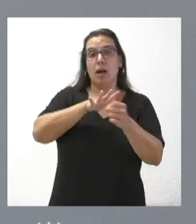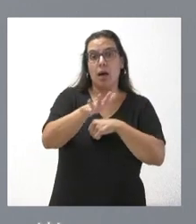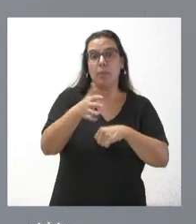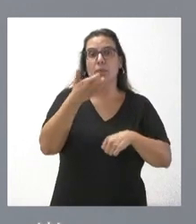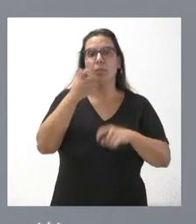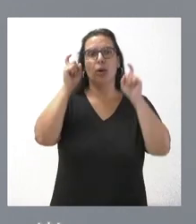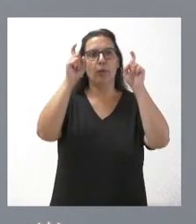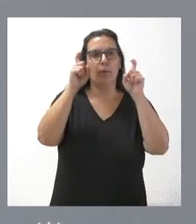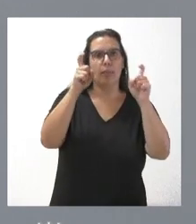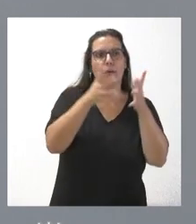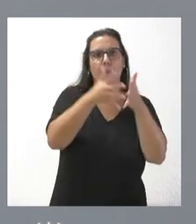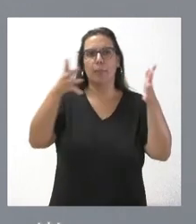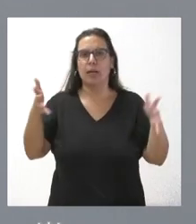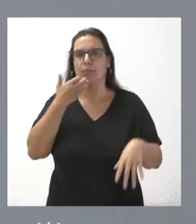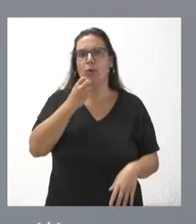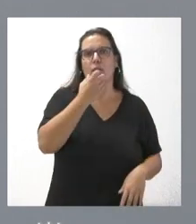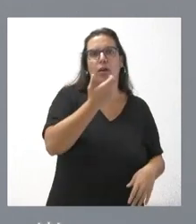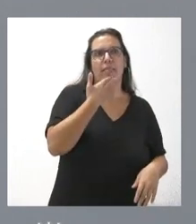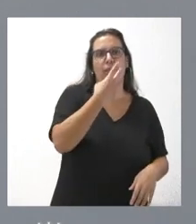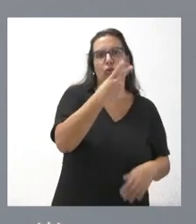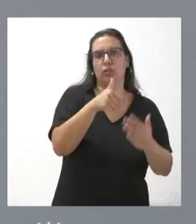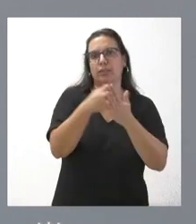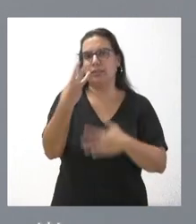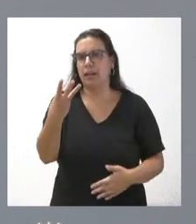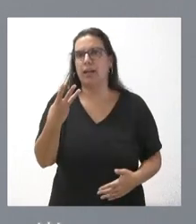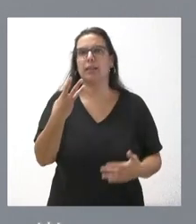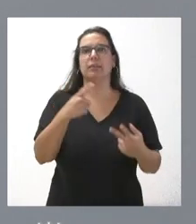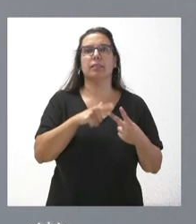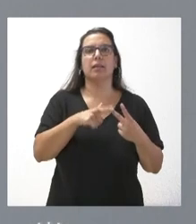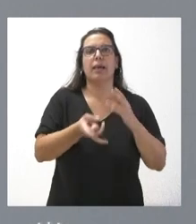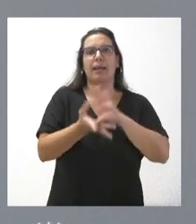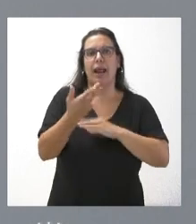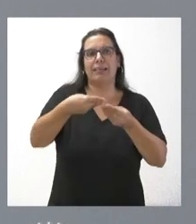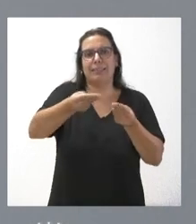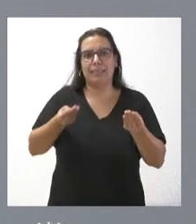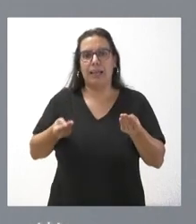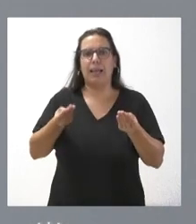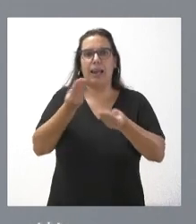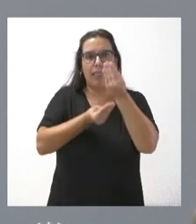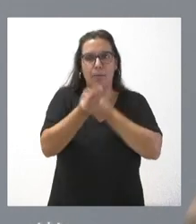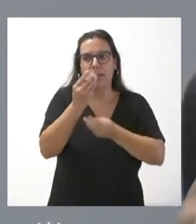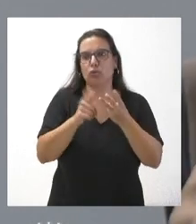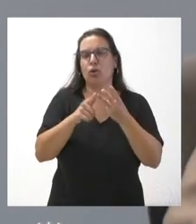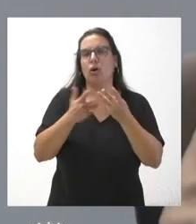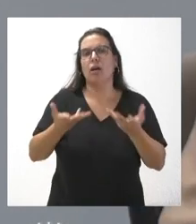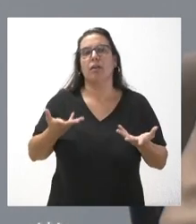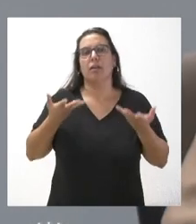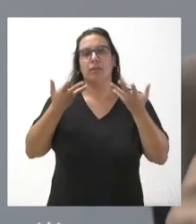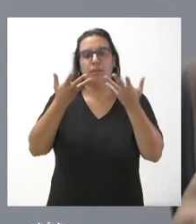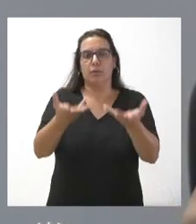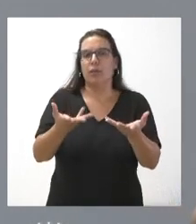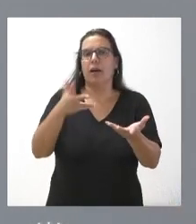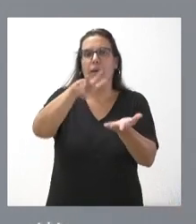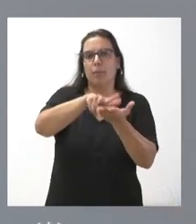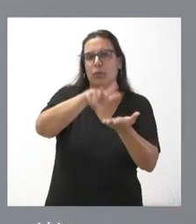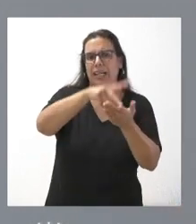educación de 2 a 3 años, el poner en marcha este cheque nacimiento, las ayudas a la hipoteca, nos